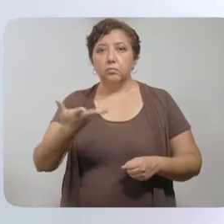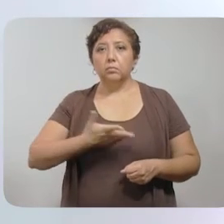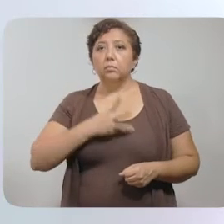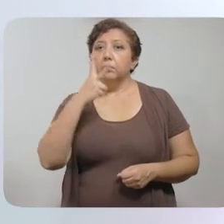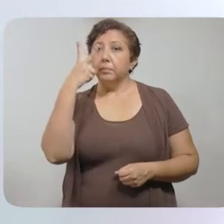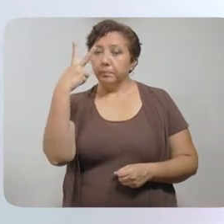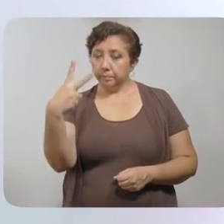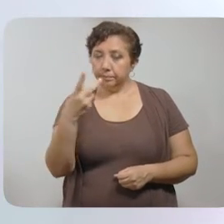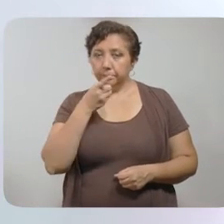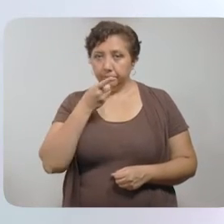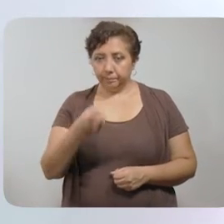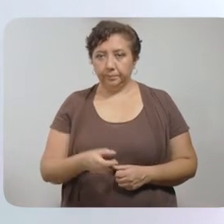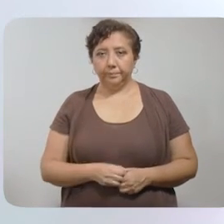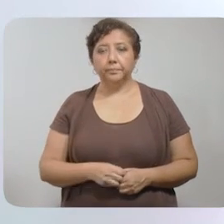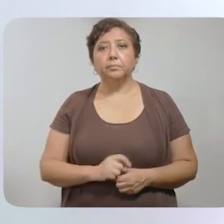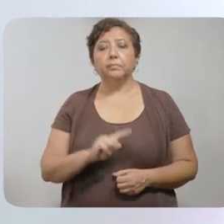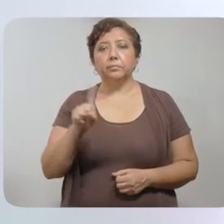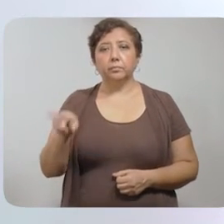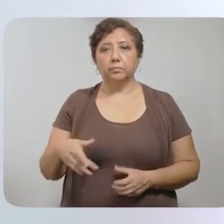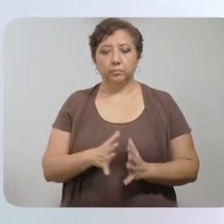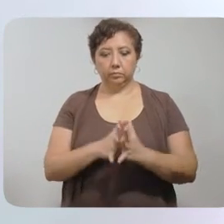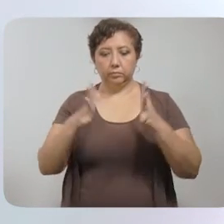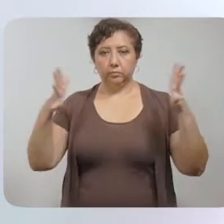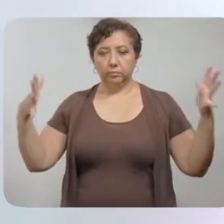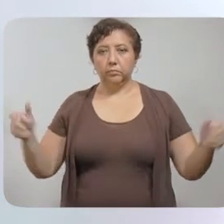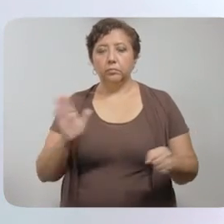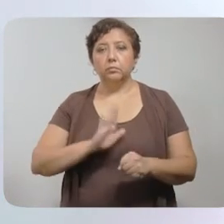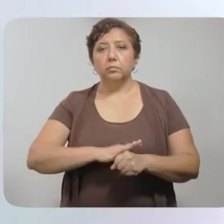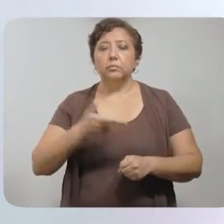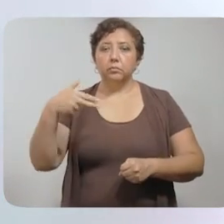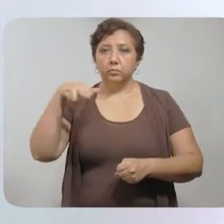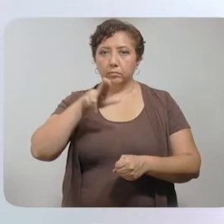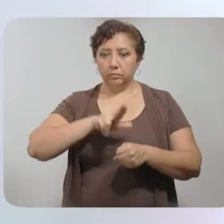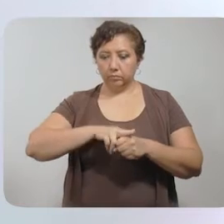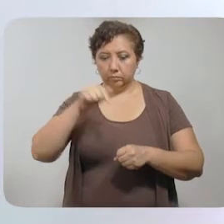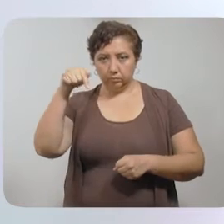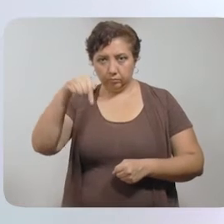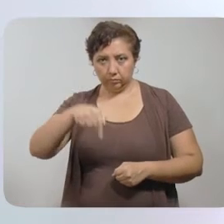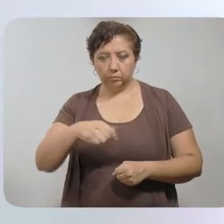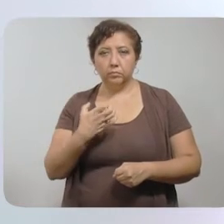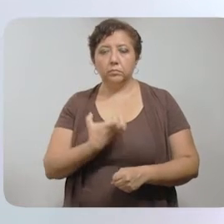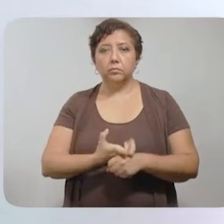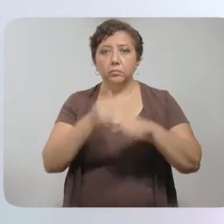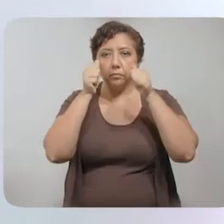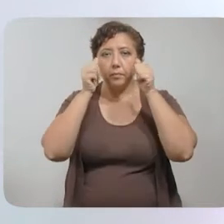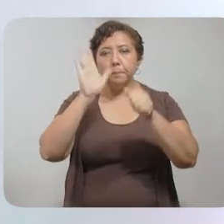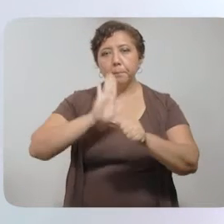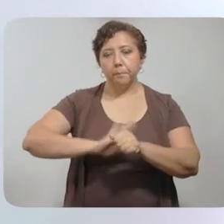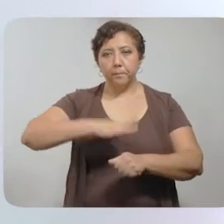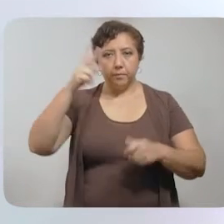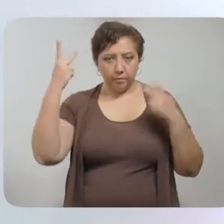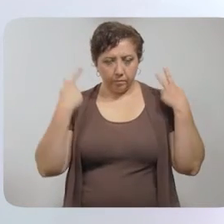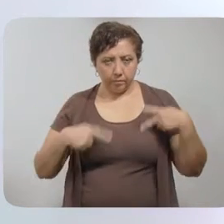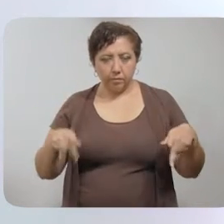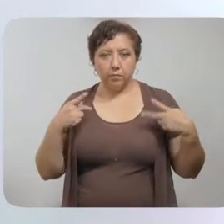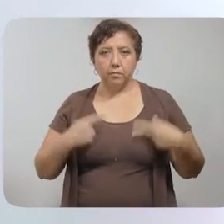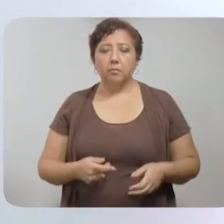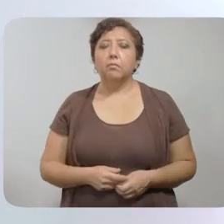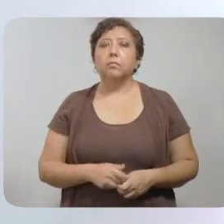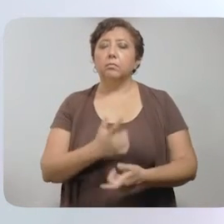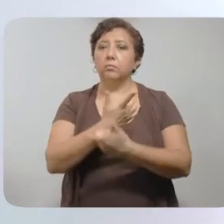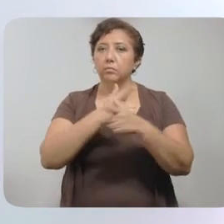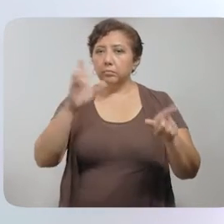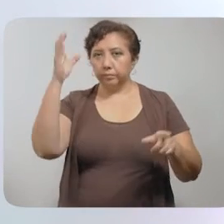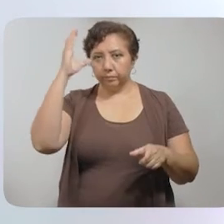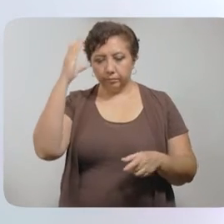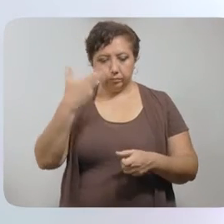dos objetivos, que son aumentar la capacidad hospitalaria del estado, permitiendo atender más pacientes, liberar camas